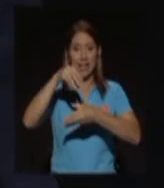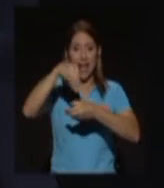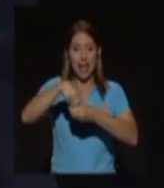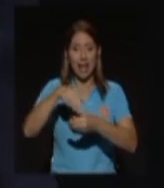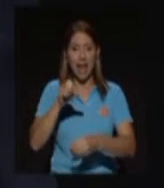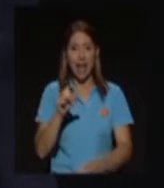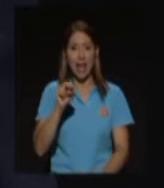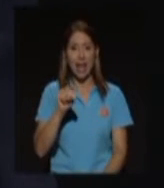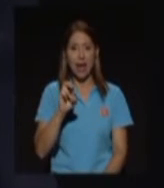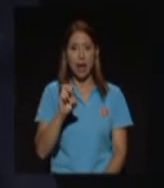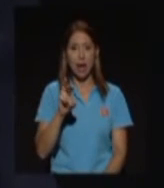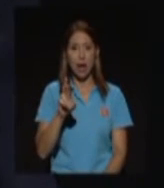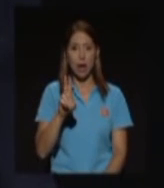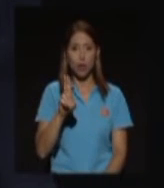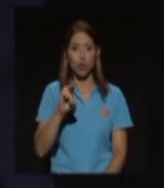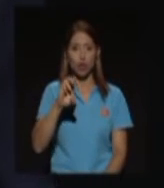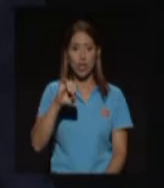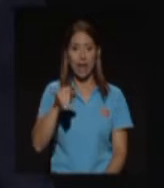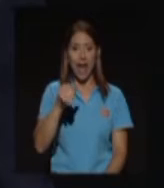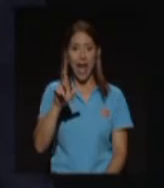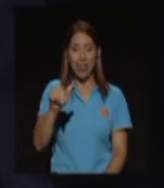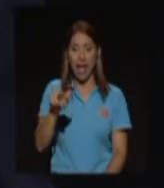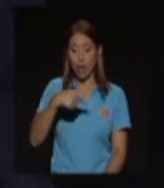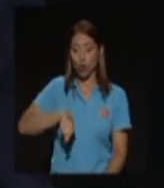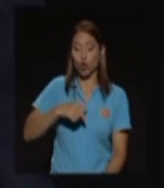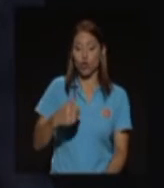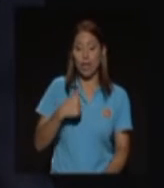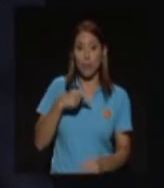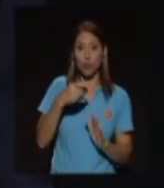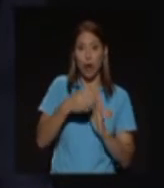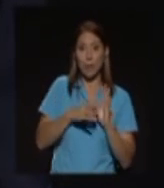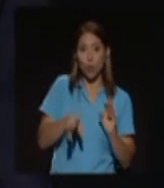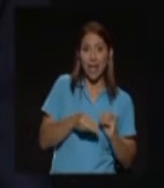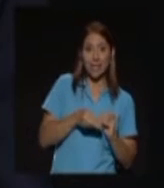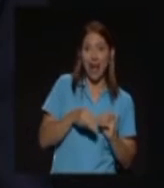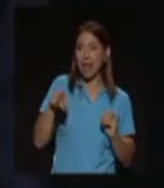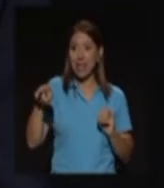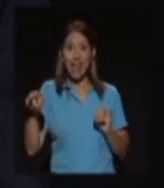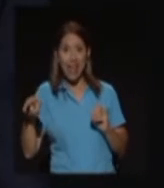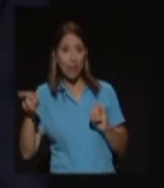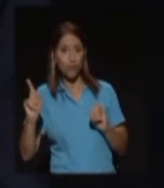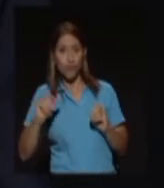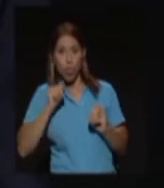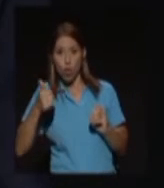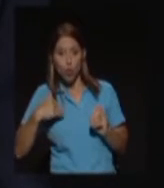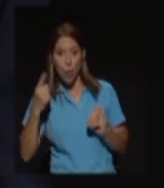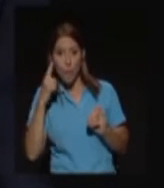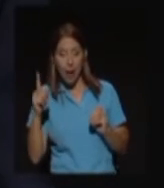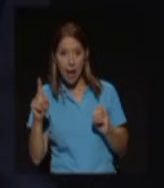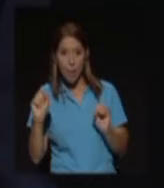Nosotros teníamos a nuestra disposición un capítulo extra que él no tuvo a mano para completar su libro,